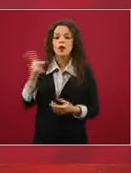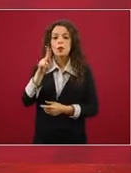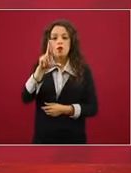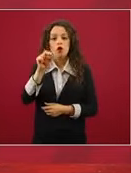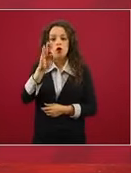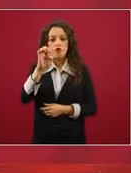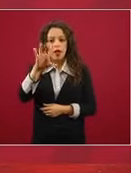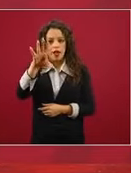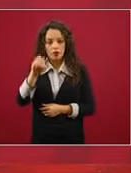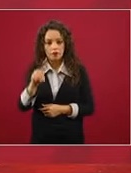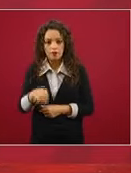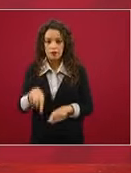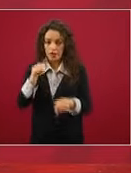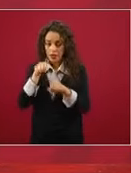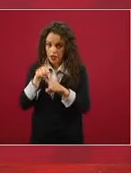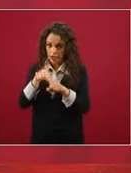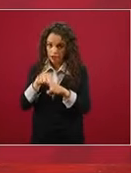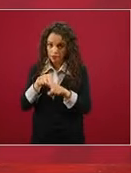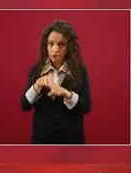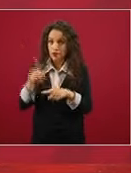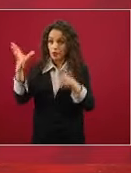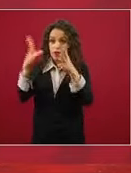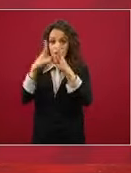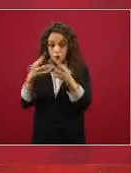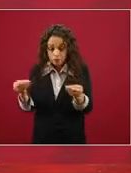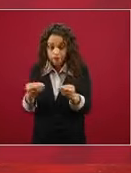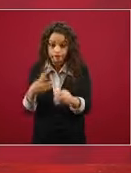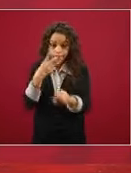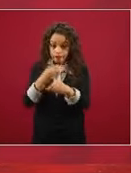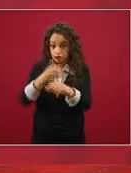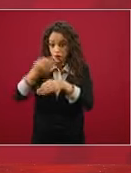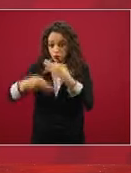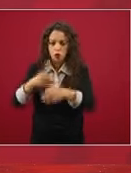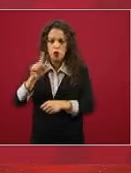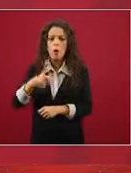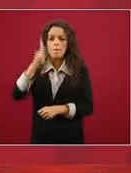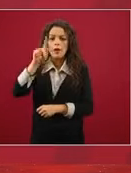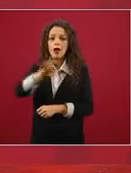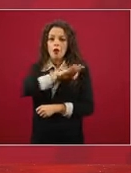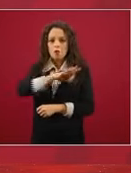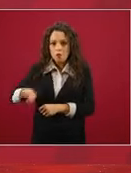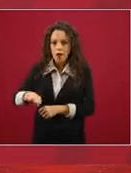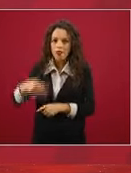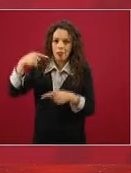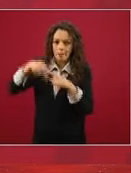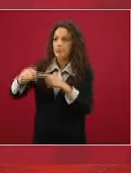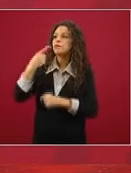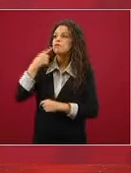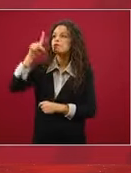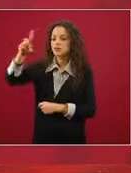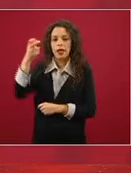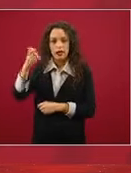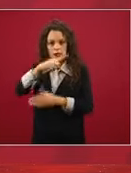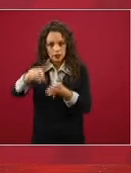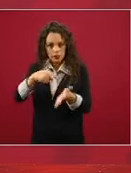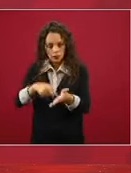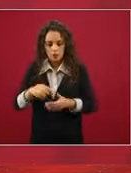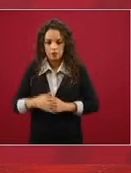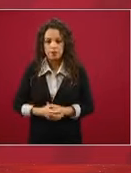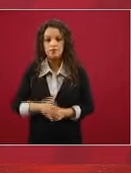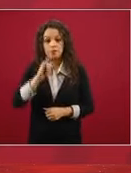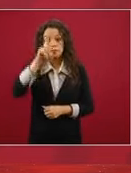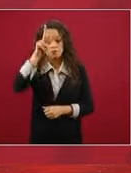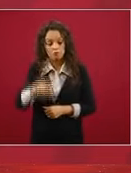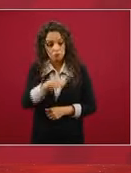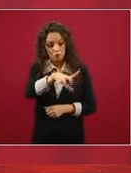pero de ahí pueden derivarle. Y lo que sí le puedo decir es, respeto y coincido en parte con su preocupación, pero me